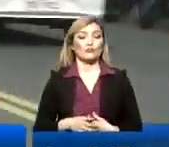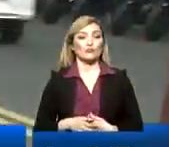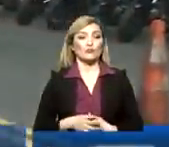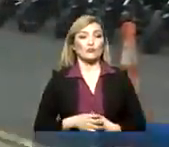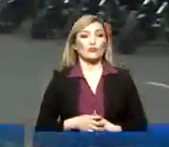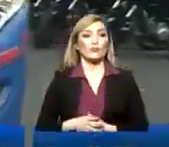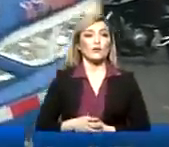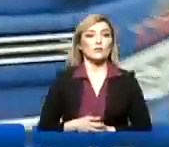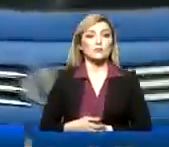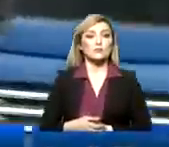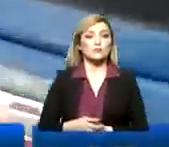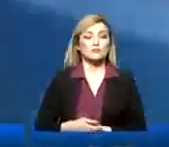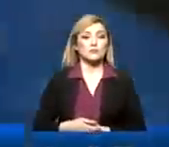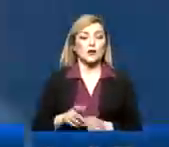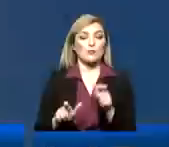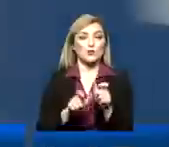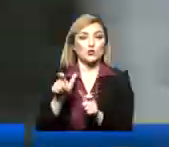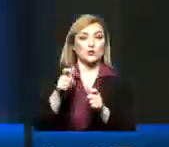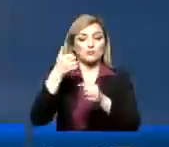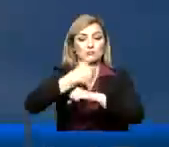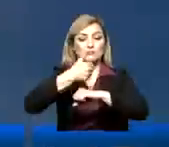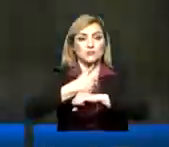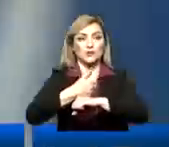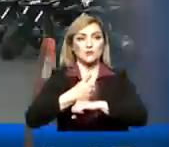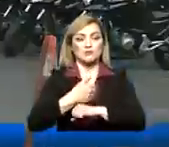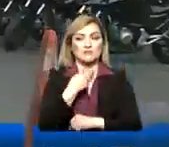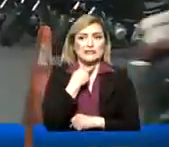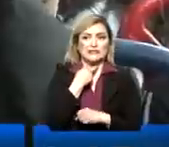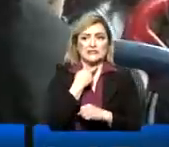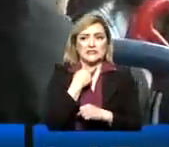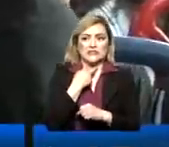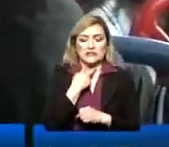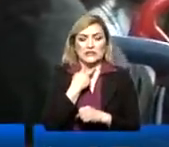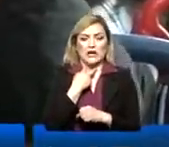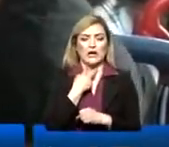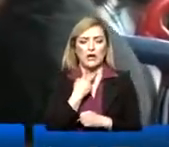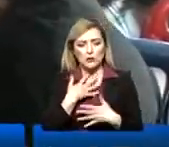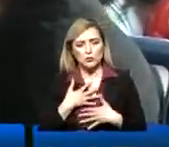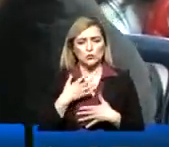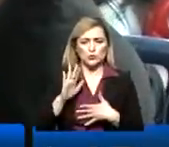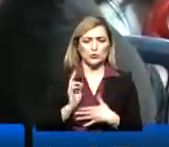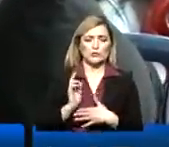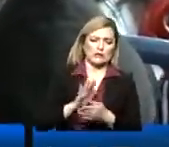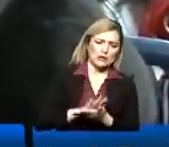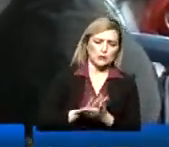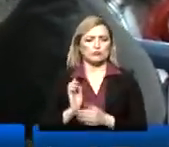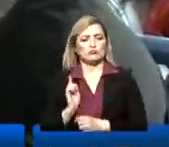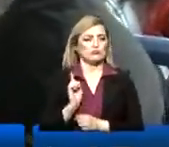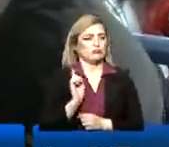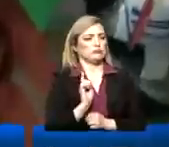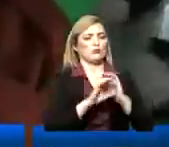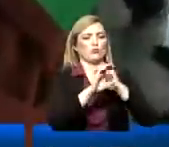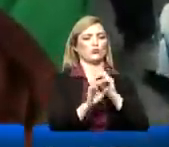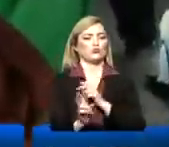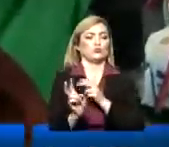De a poco la ciudadanía en la capital empieza a perderle el miedo al COVID-19 y eso se refleja en las unidades de transporte